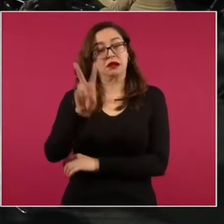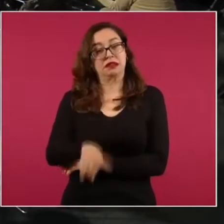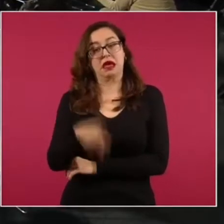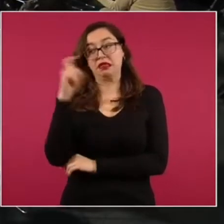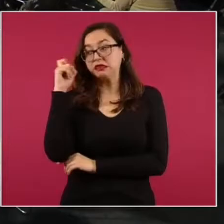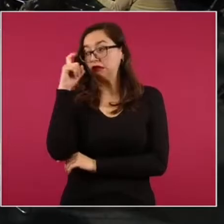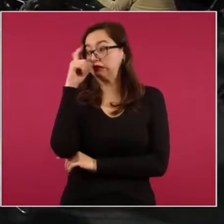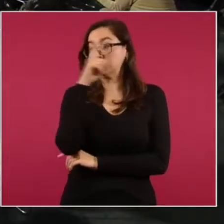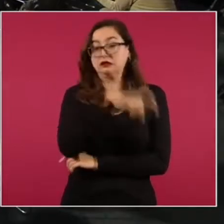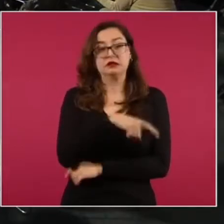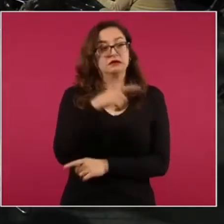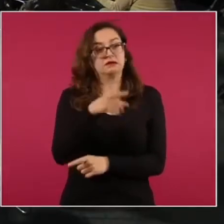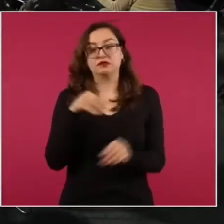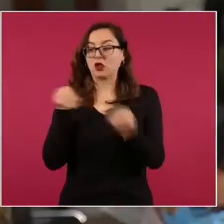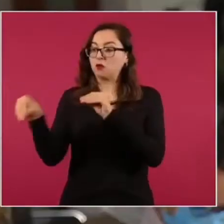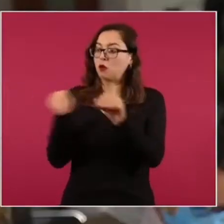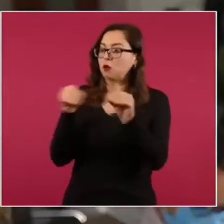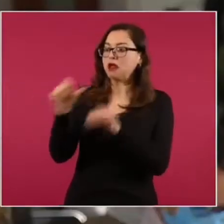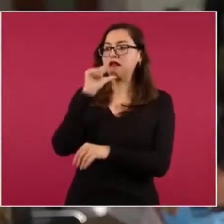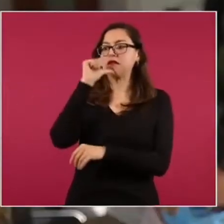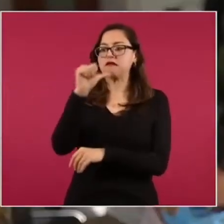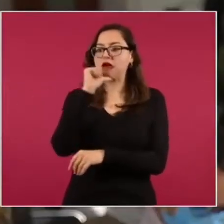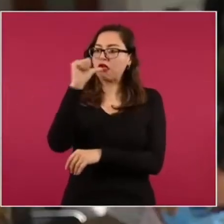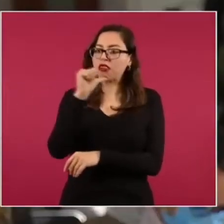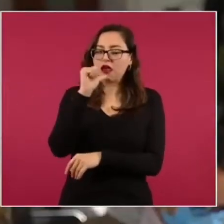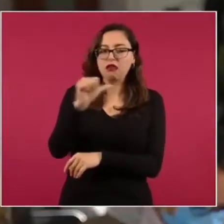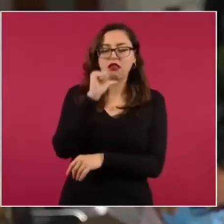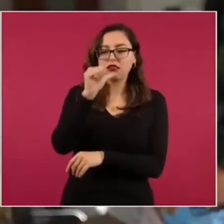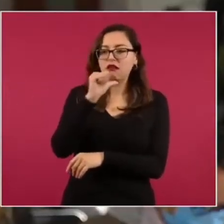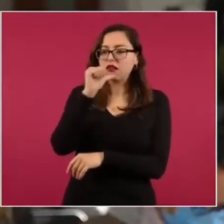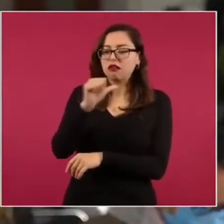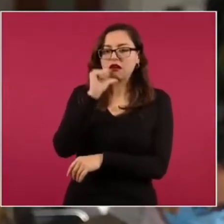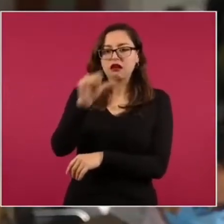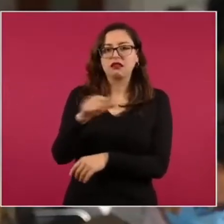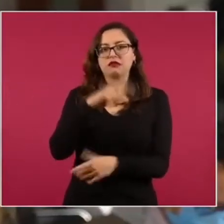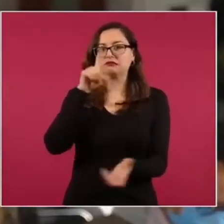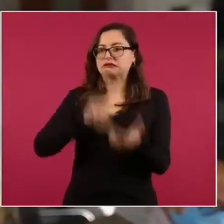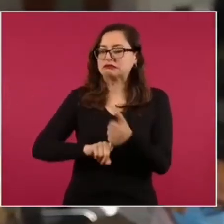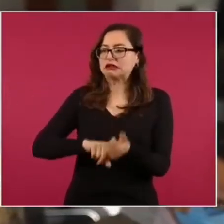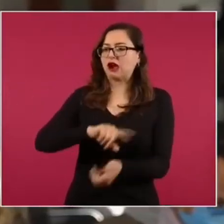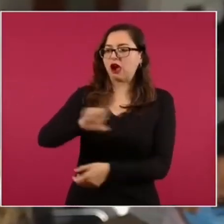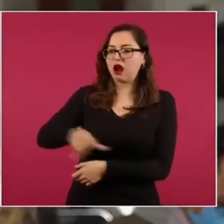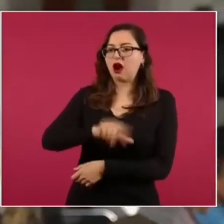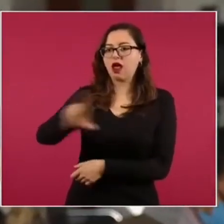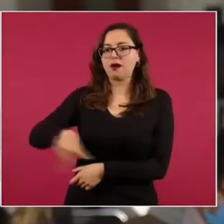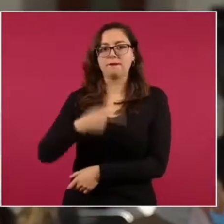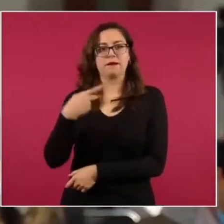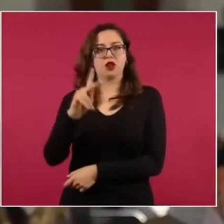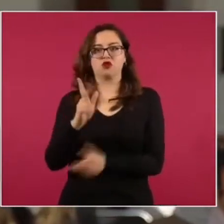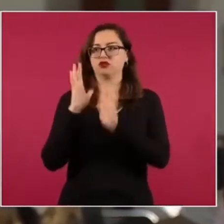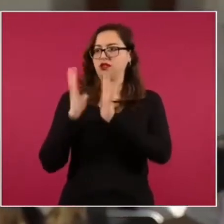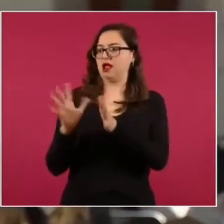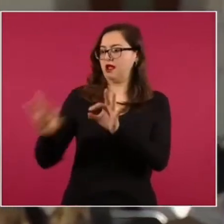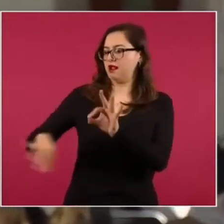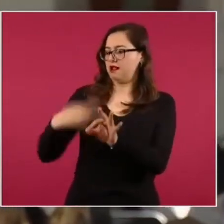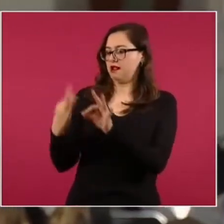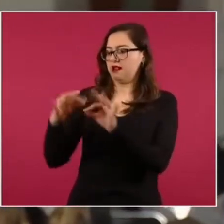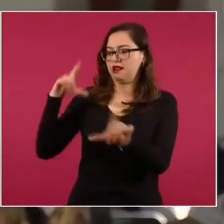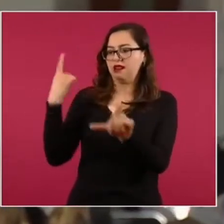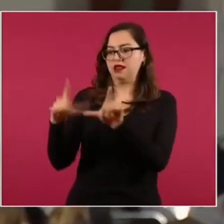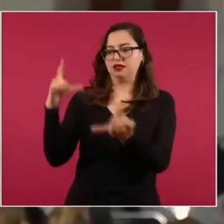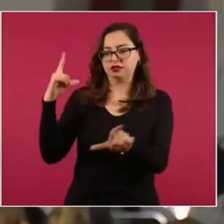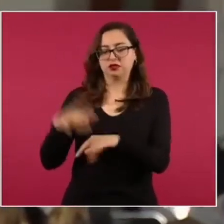Shadow, ¿no? Que en este caso se empeñó, pero finalmente se movió. En esta situación, justamente usando la metáfora